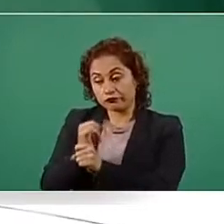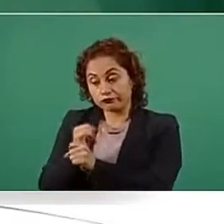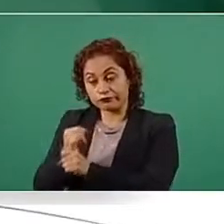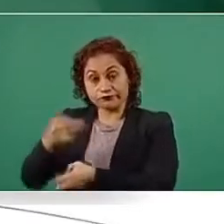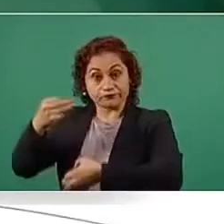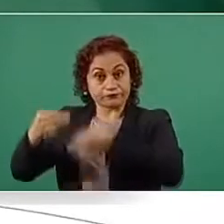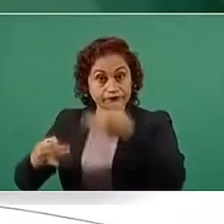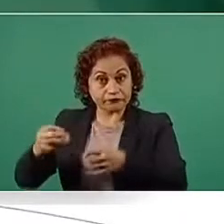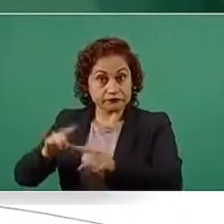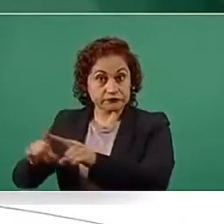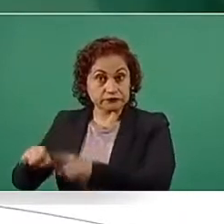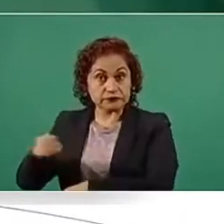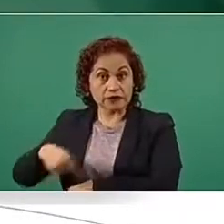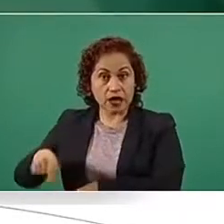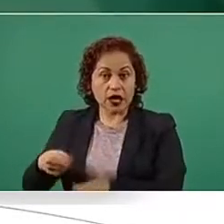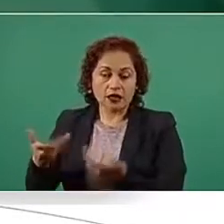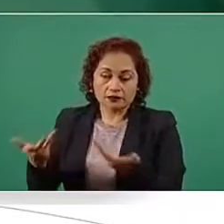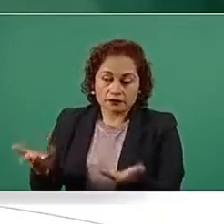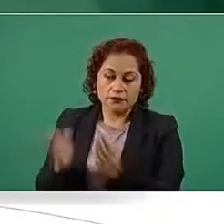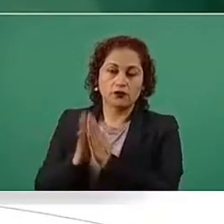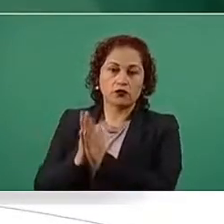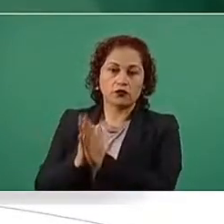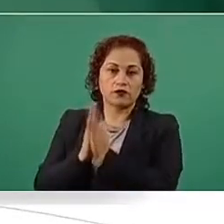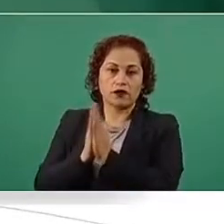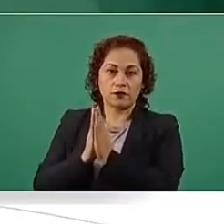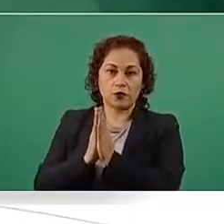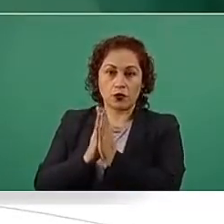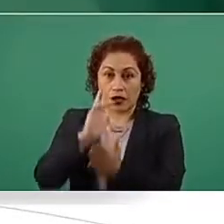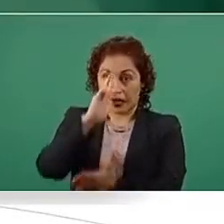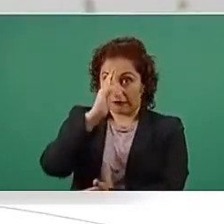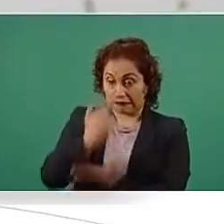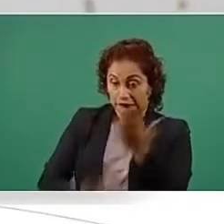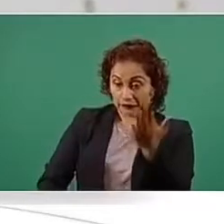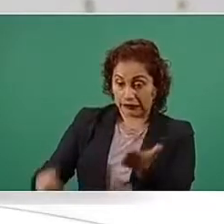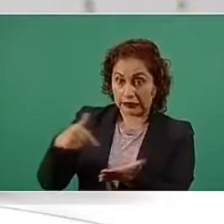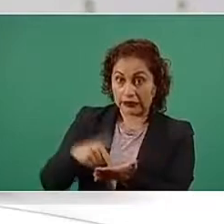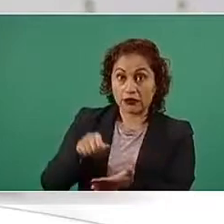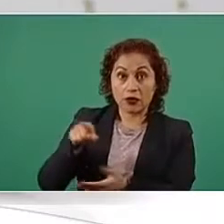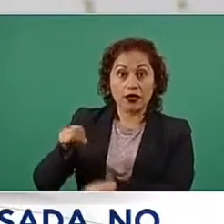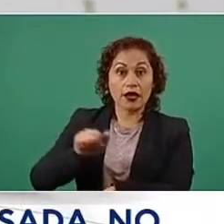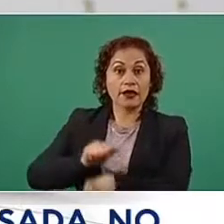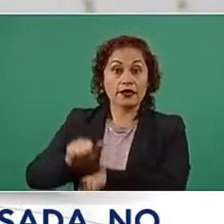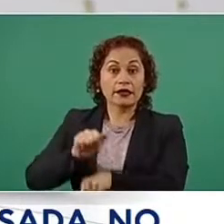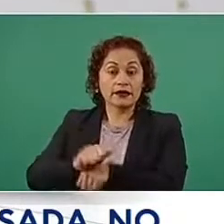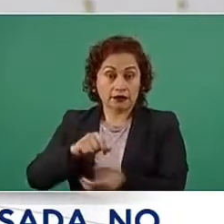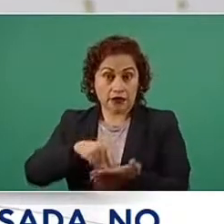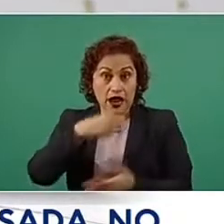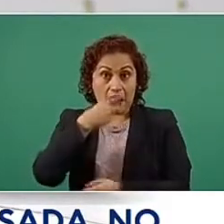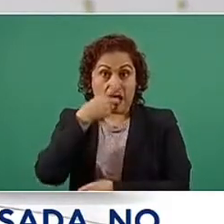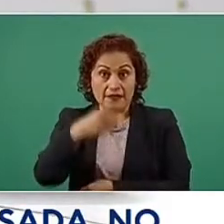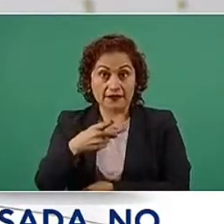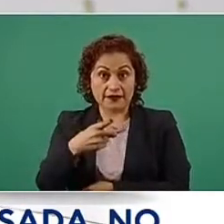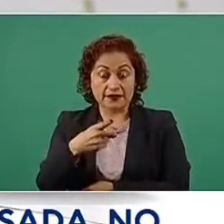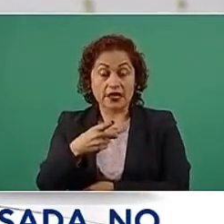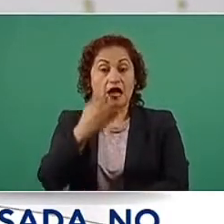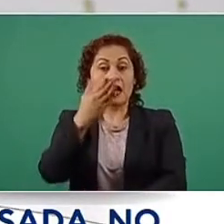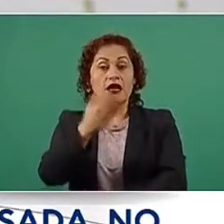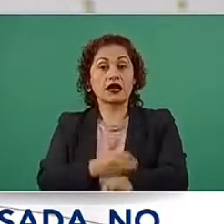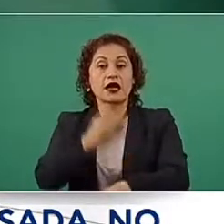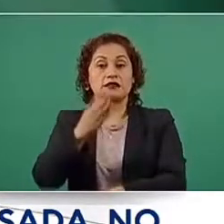El delito, no hay ningún tipo penal en la Argentina que diga, será castigado el que vacuna a otro que se adelantó en la